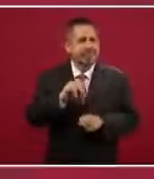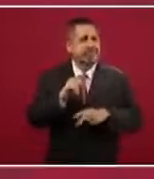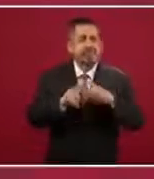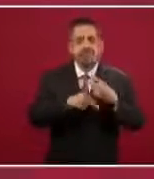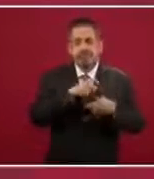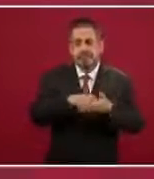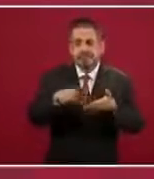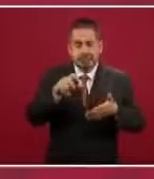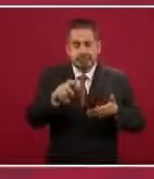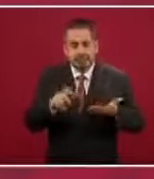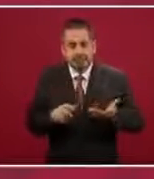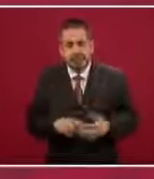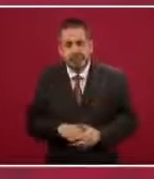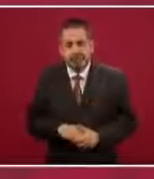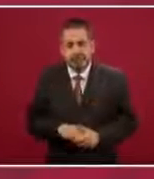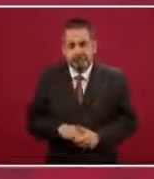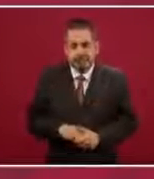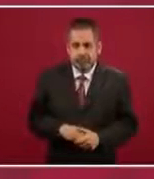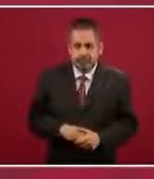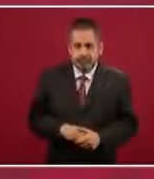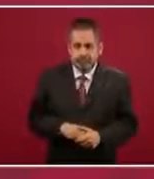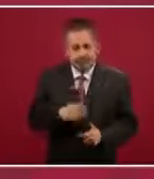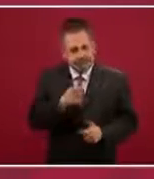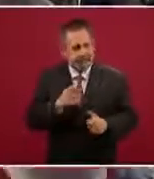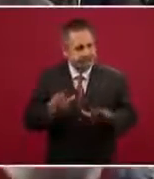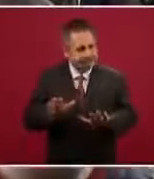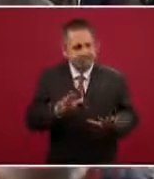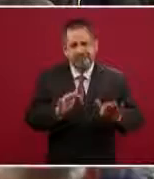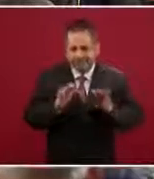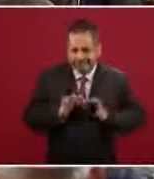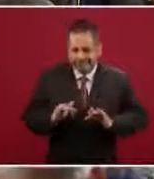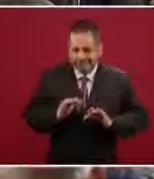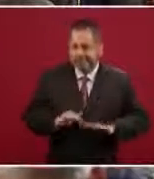escasez. Entonces, sí, tranquilos,